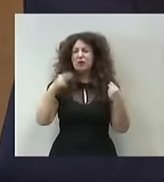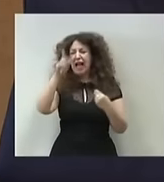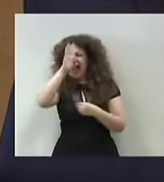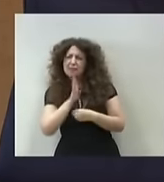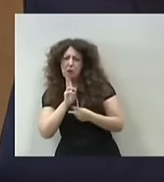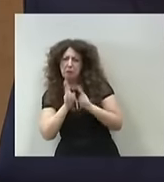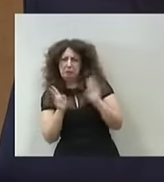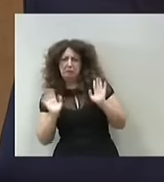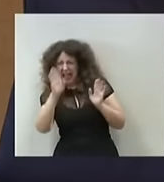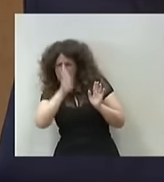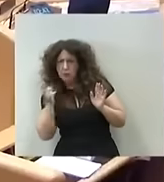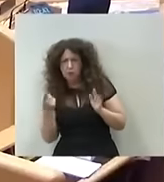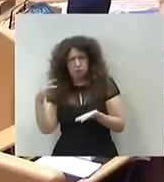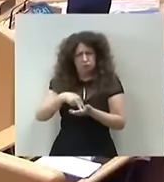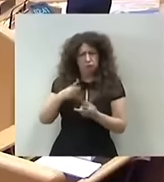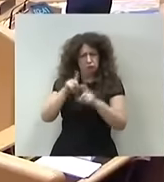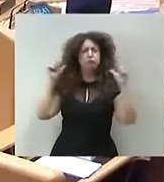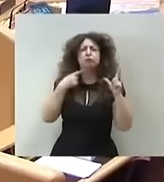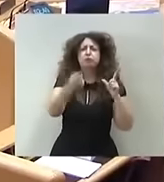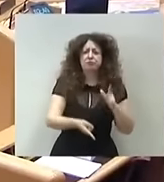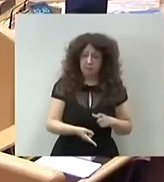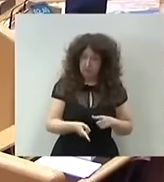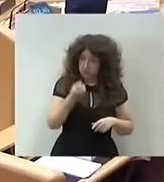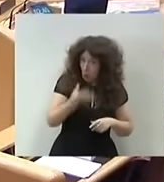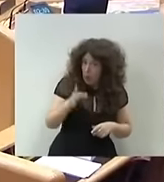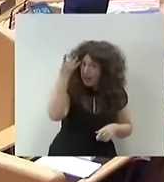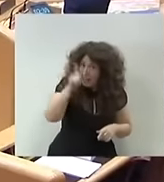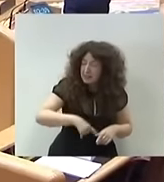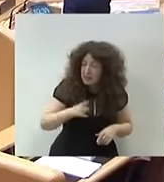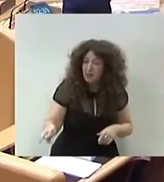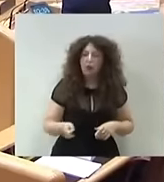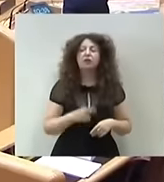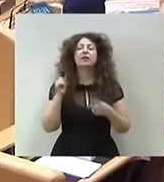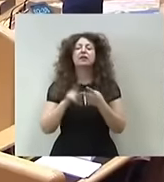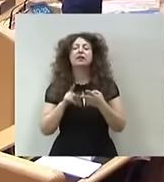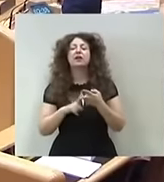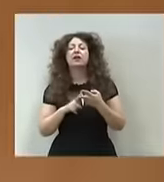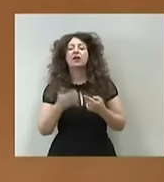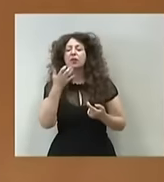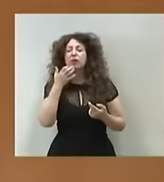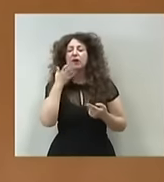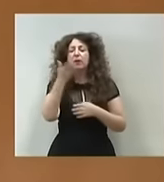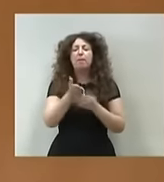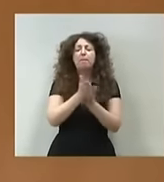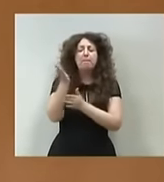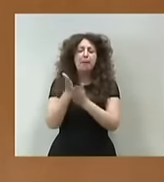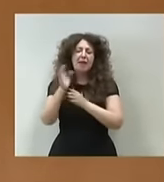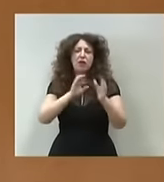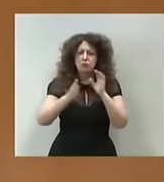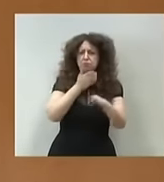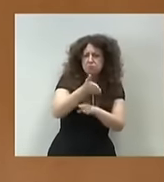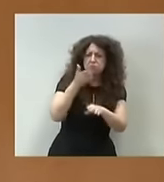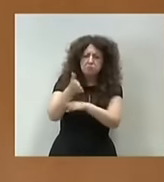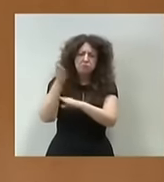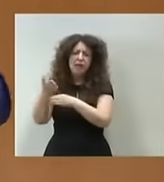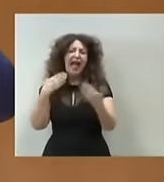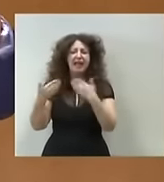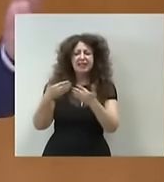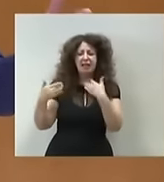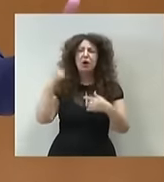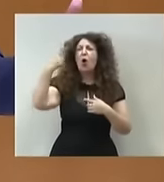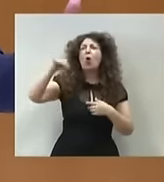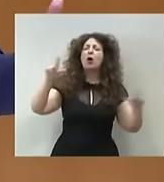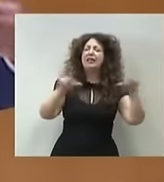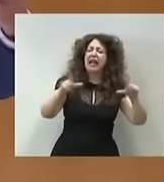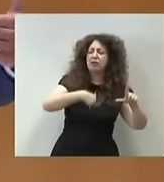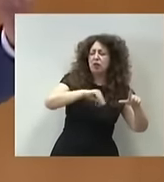parece buena idea? ¿Le parece buena idea, por ejemplo, que vaya a medios de comunicación a hacer entrevistas y no solamente a Televisión Española o a otros